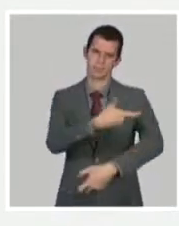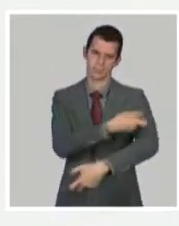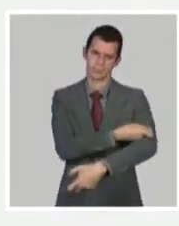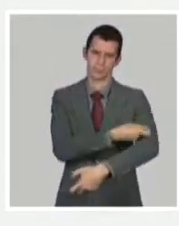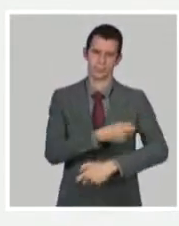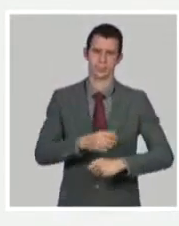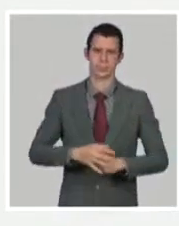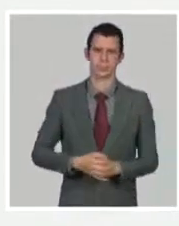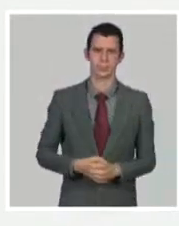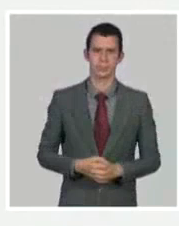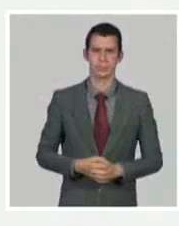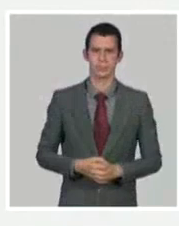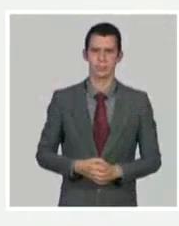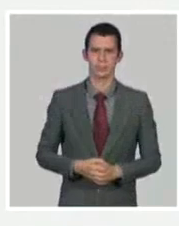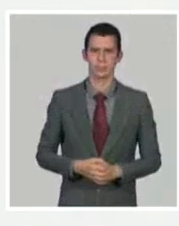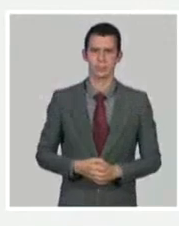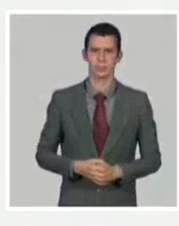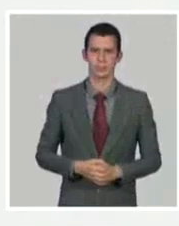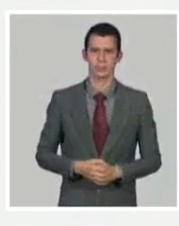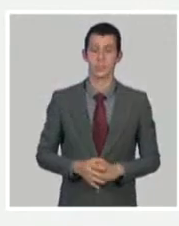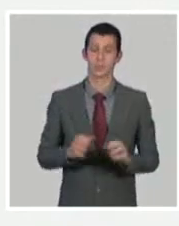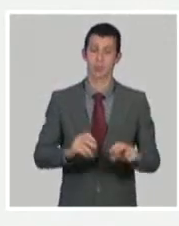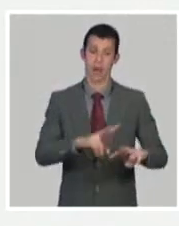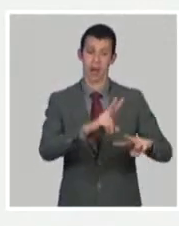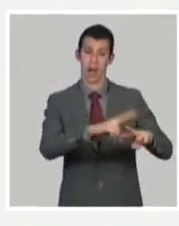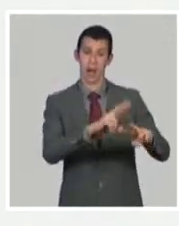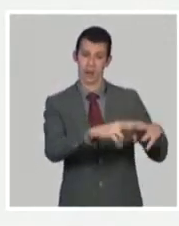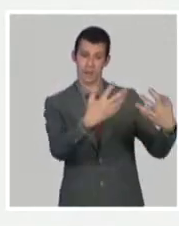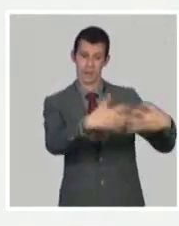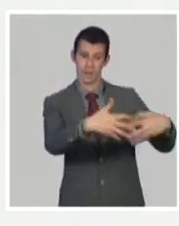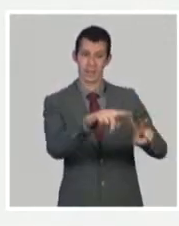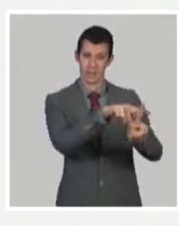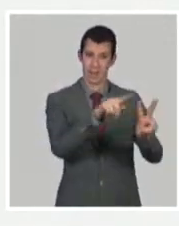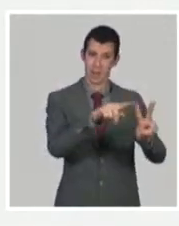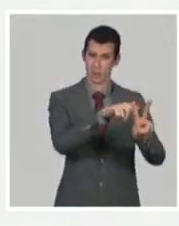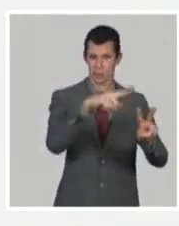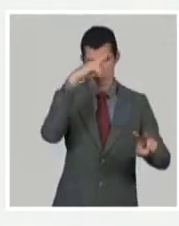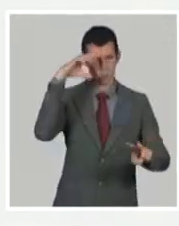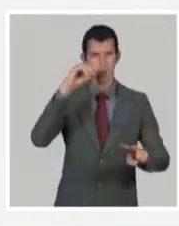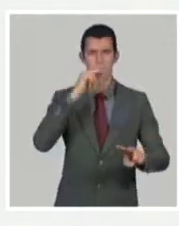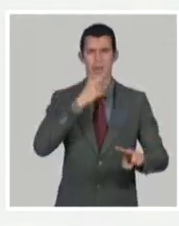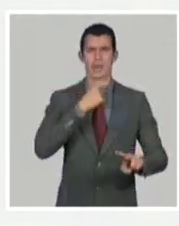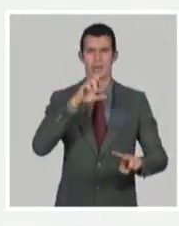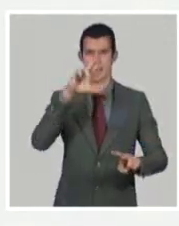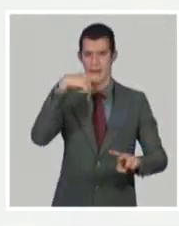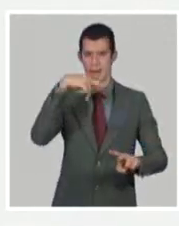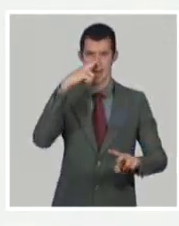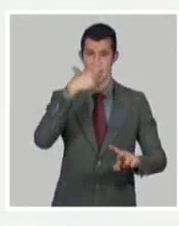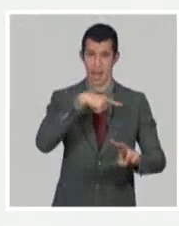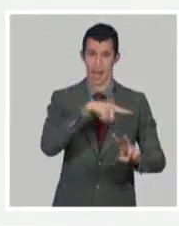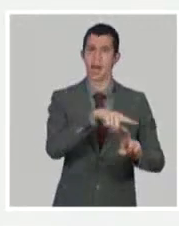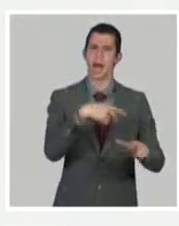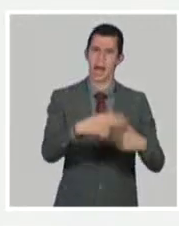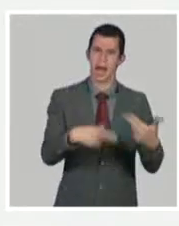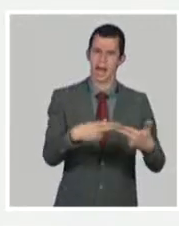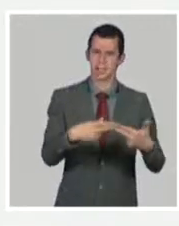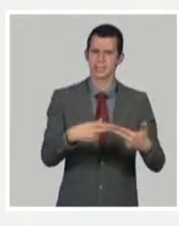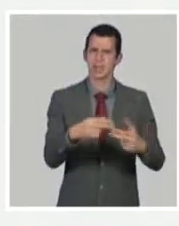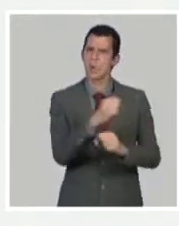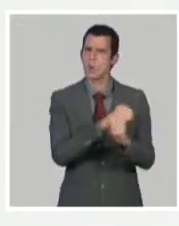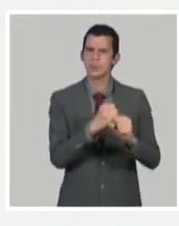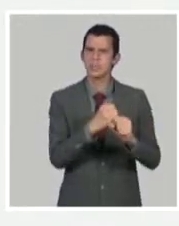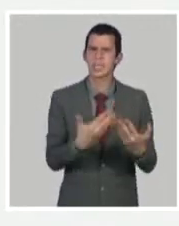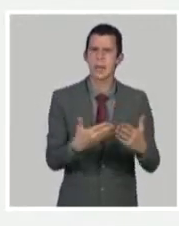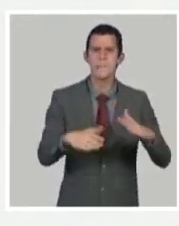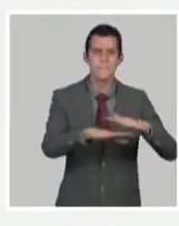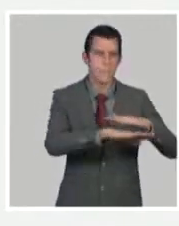01 y 02 está basado en células CHO y de levadura Abdal y Mambisa. Los dos conciben el mismo antígeno,